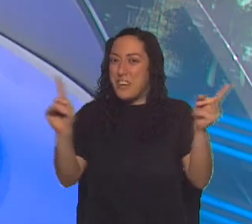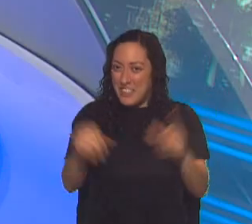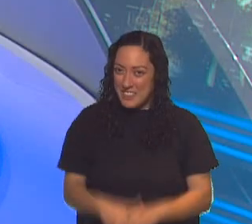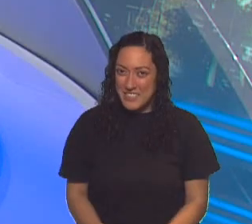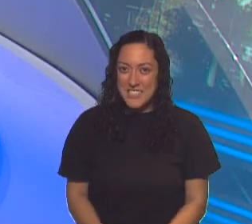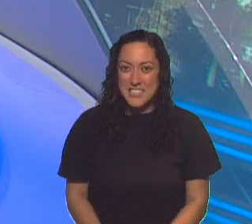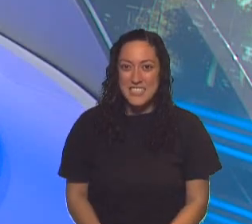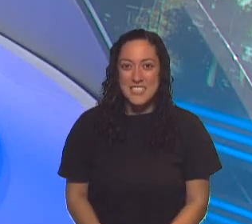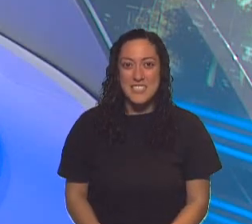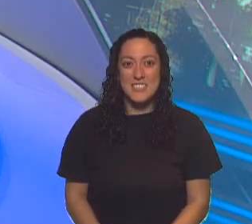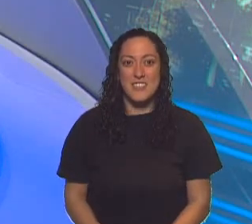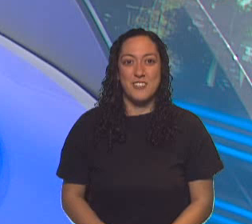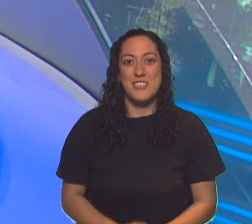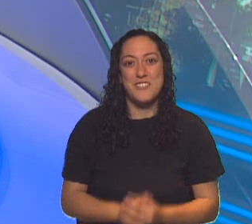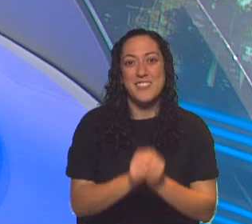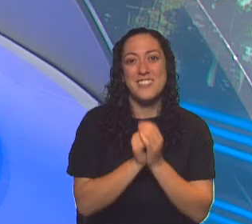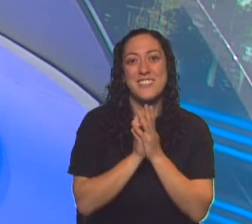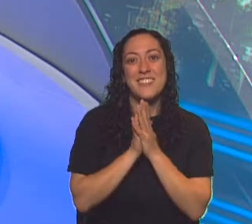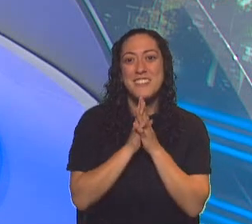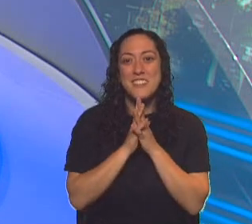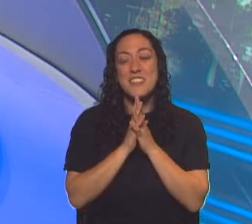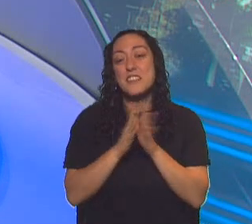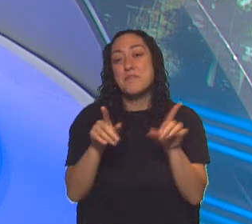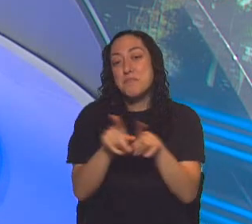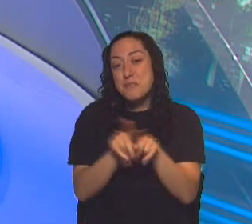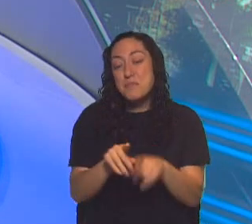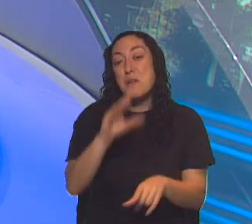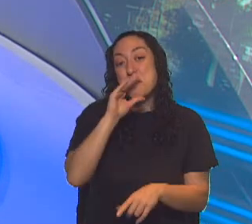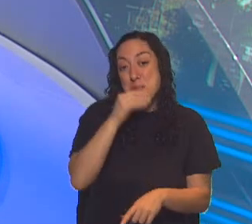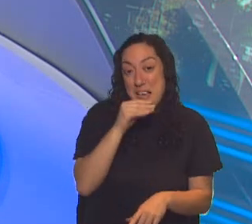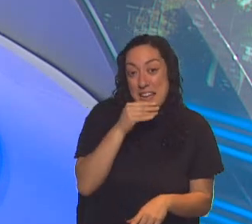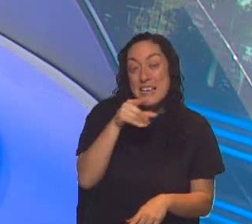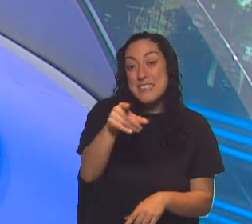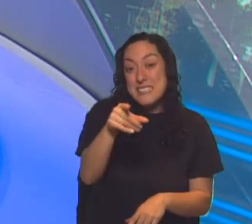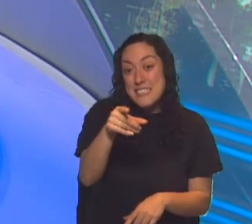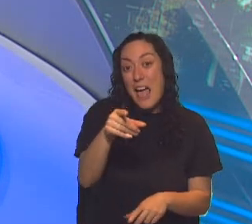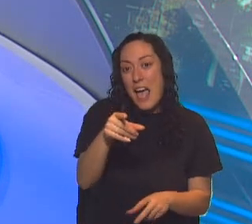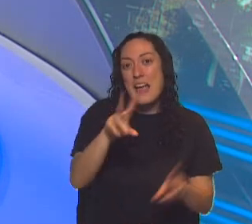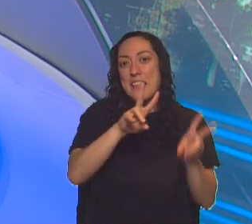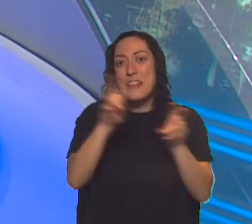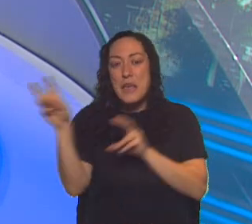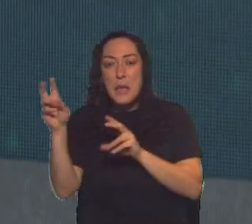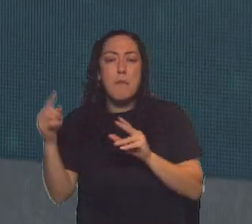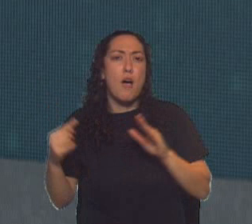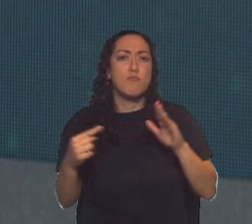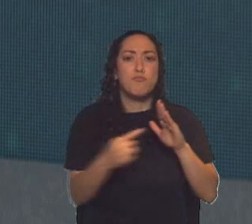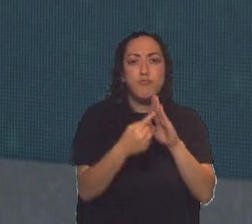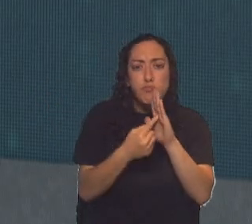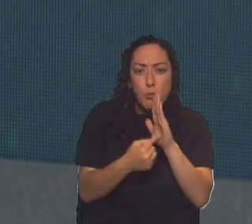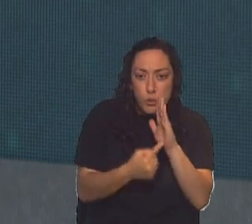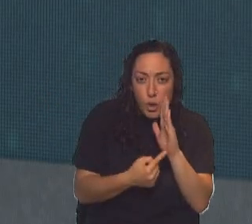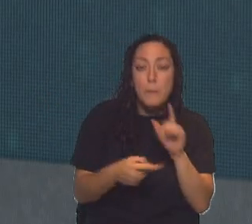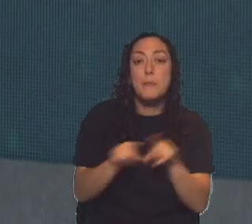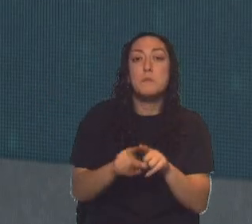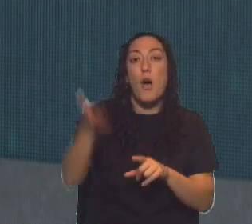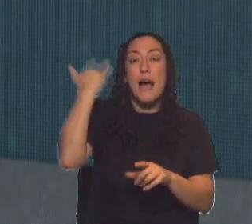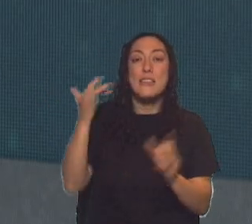también puede servir para en algunos casos Como hizo Sergio maa meter temas meter tópicos por ejemplo la vez pasada fue